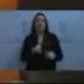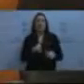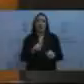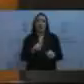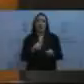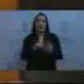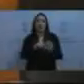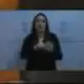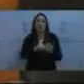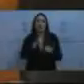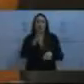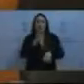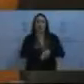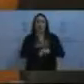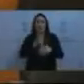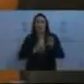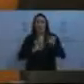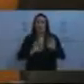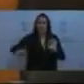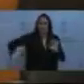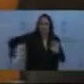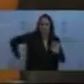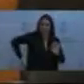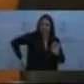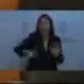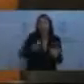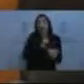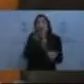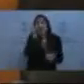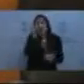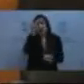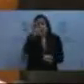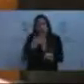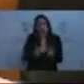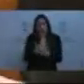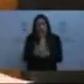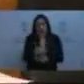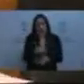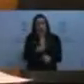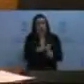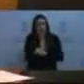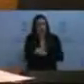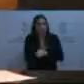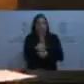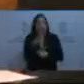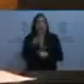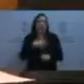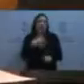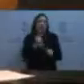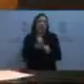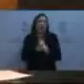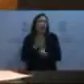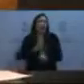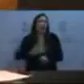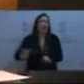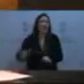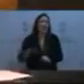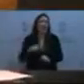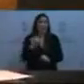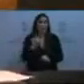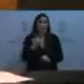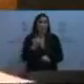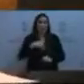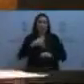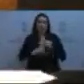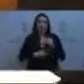tenemos esperanzas fundadas de cubrir con éxito en los próximos días, pero quizás el trabajo más importante que estamos